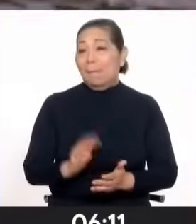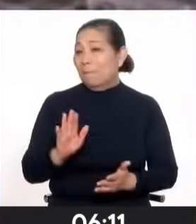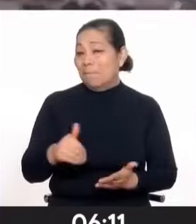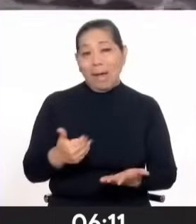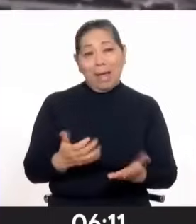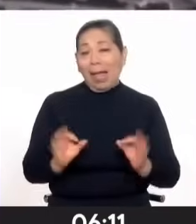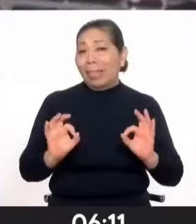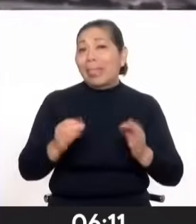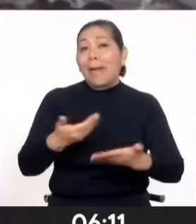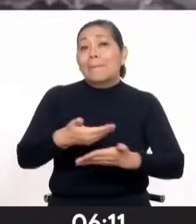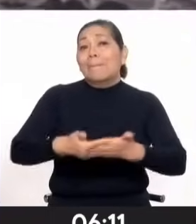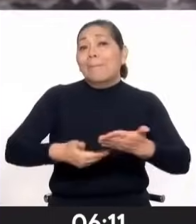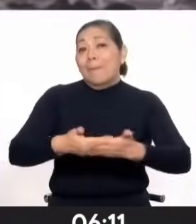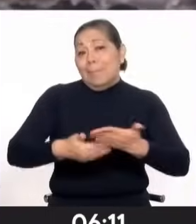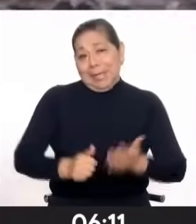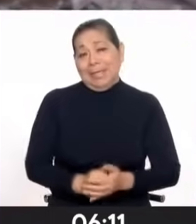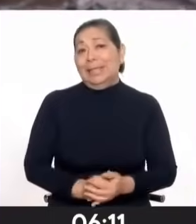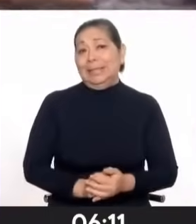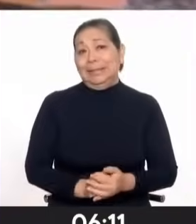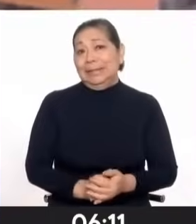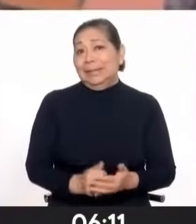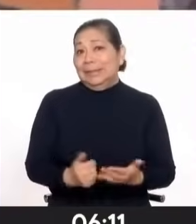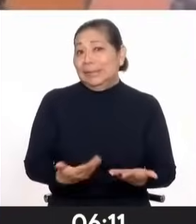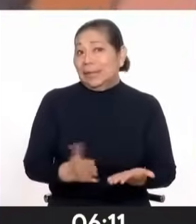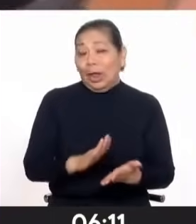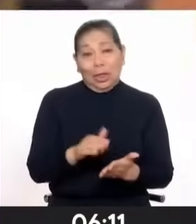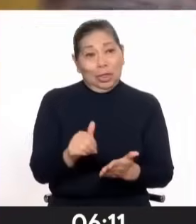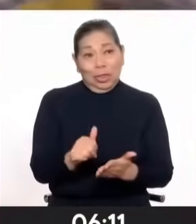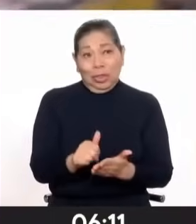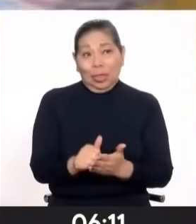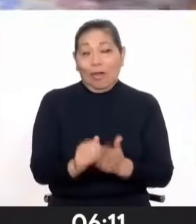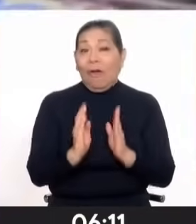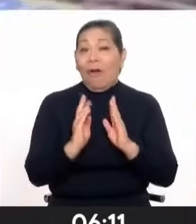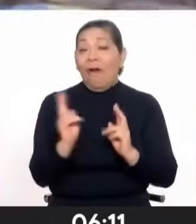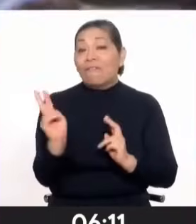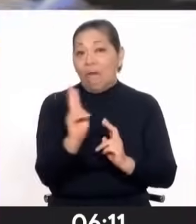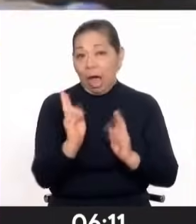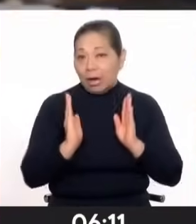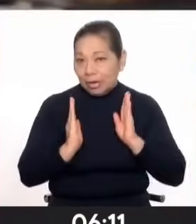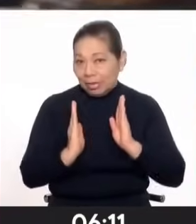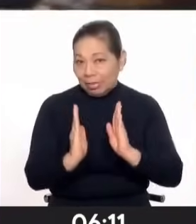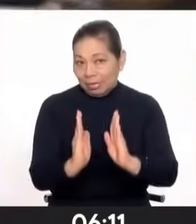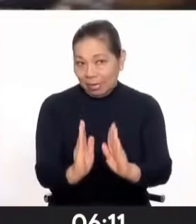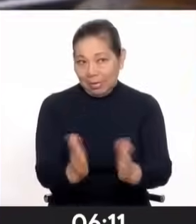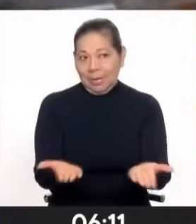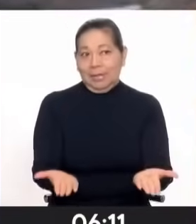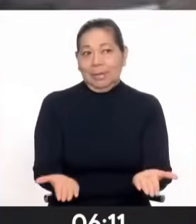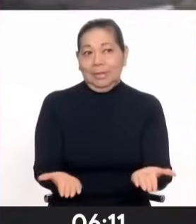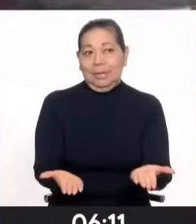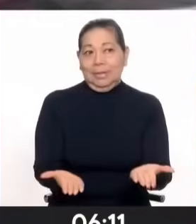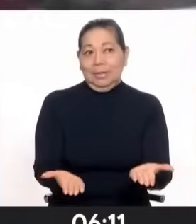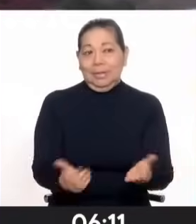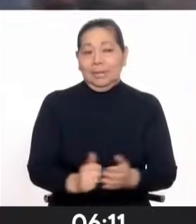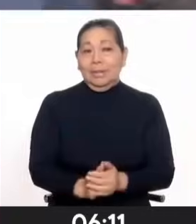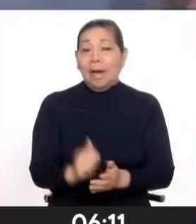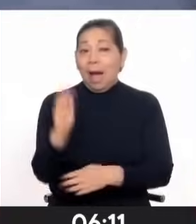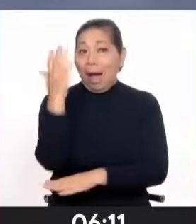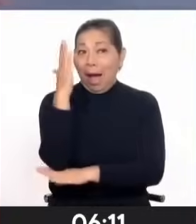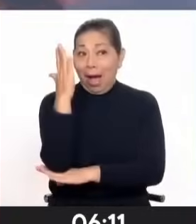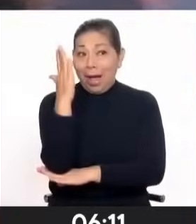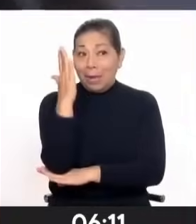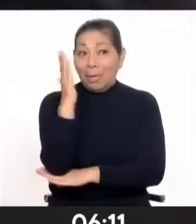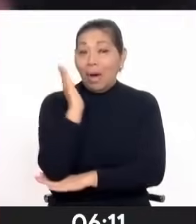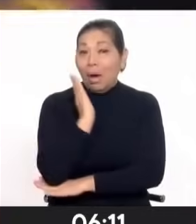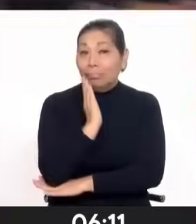ilegal, no tendrían autorización. Es más, como te señalaba, todo esto sería un área verde. Si vemos la continuación de todos estos árboles que vemos